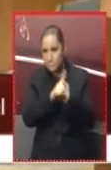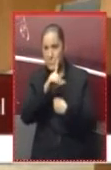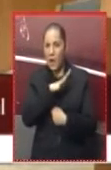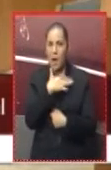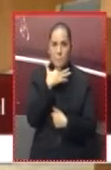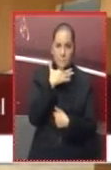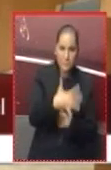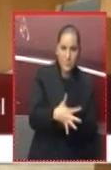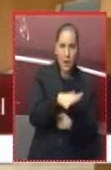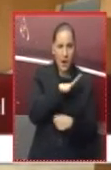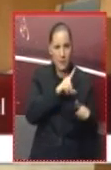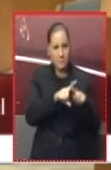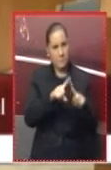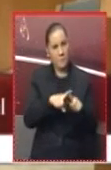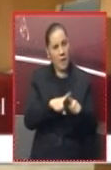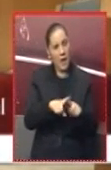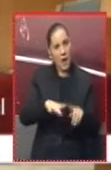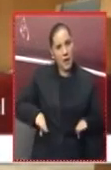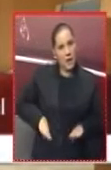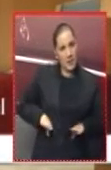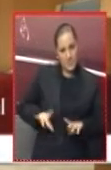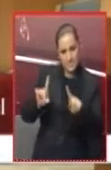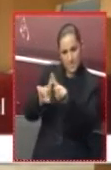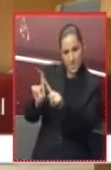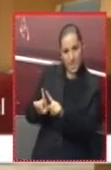demás órganos del Estado mexicano.